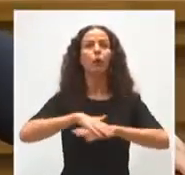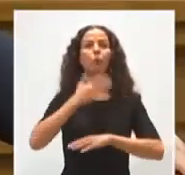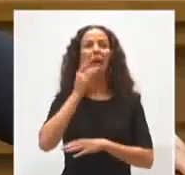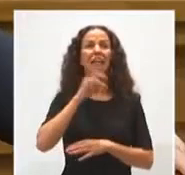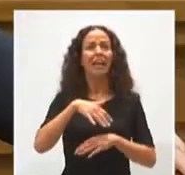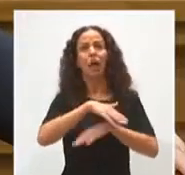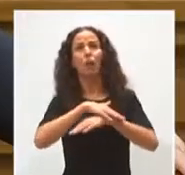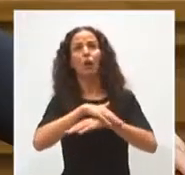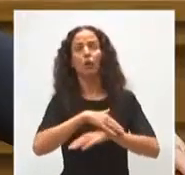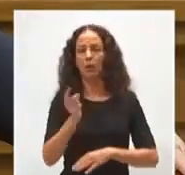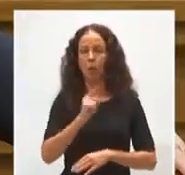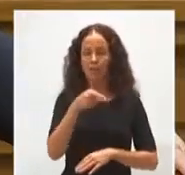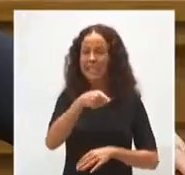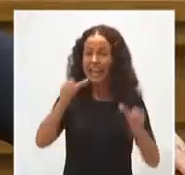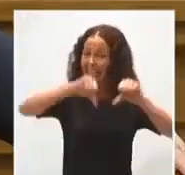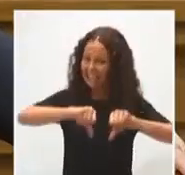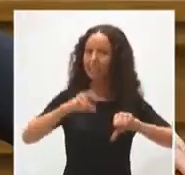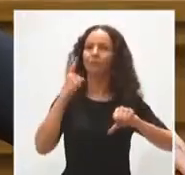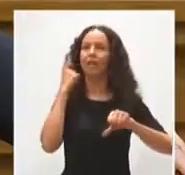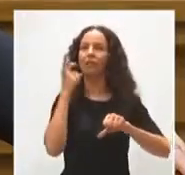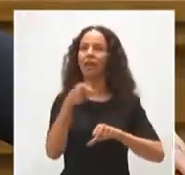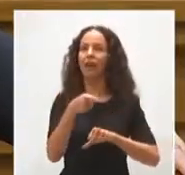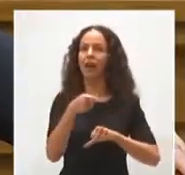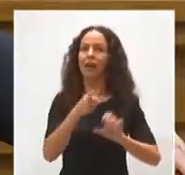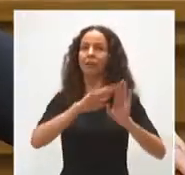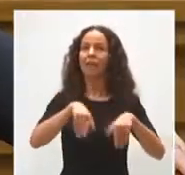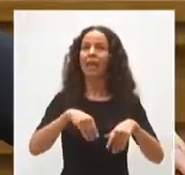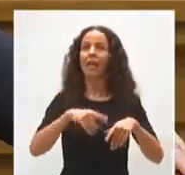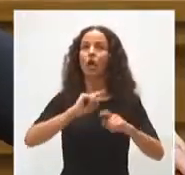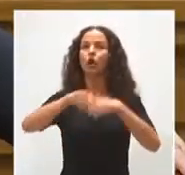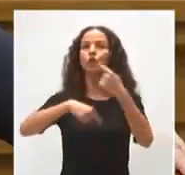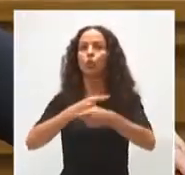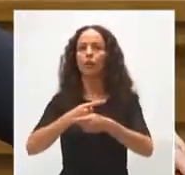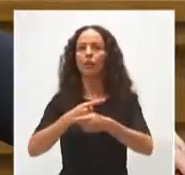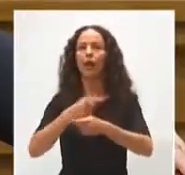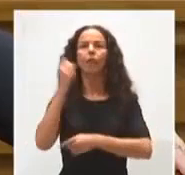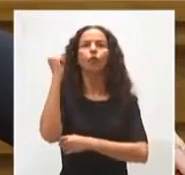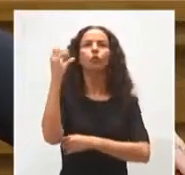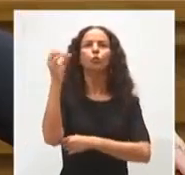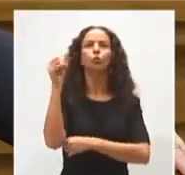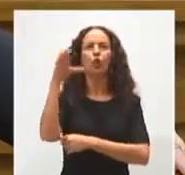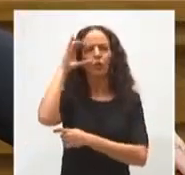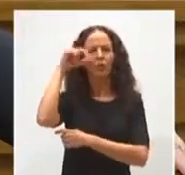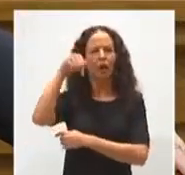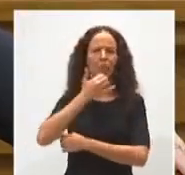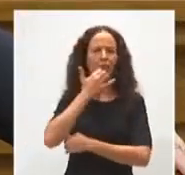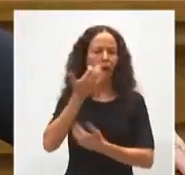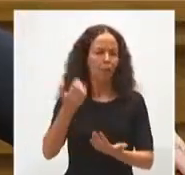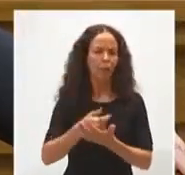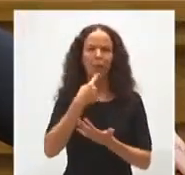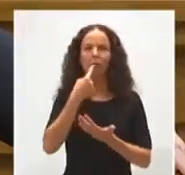crisis ya no voy a entrar en detalles el trabajo como consecuencia de discursos que se escucharon por ejemplo aquí de que la culpa